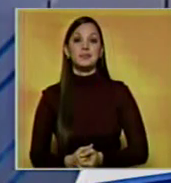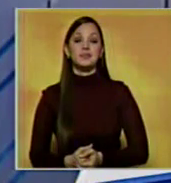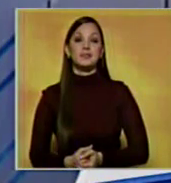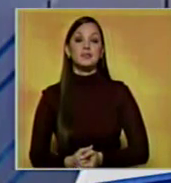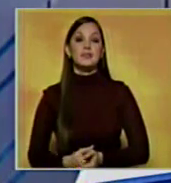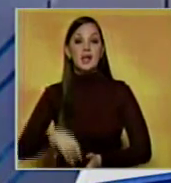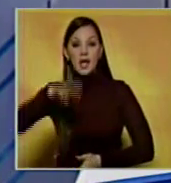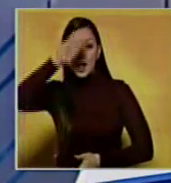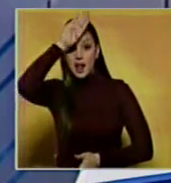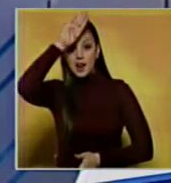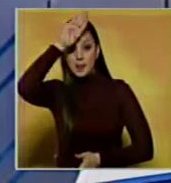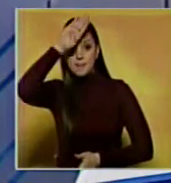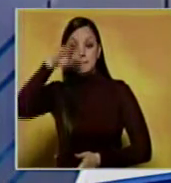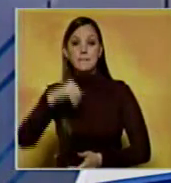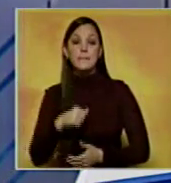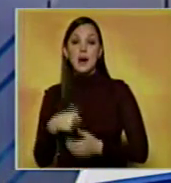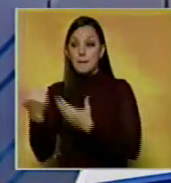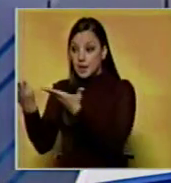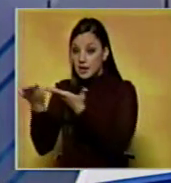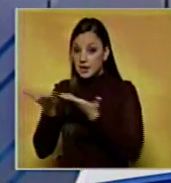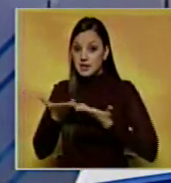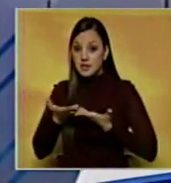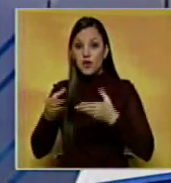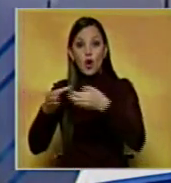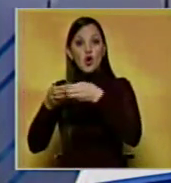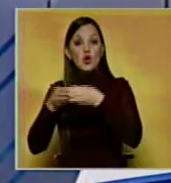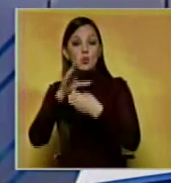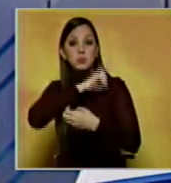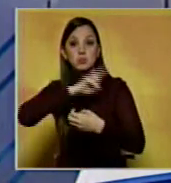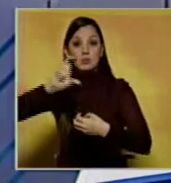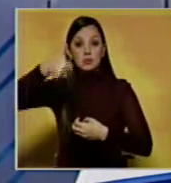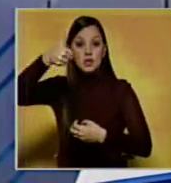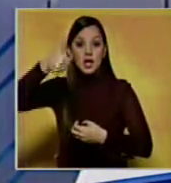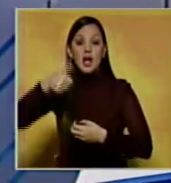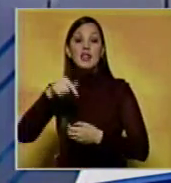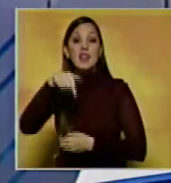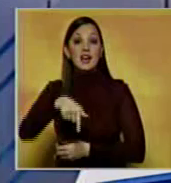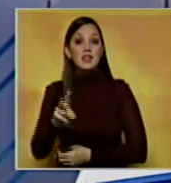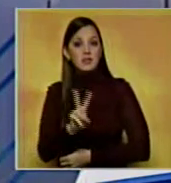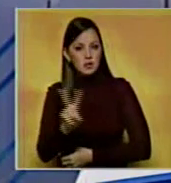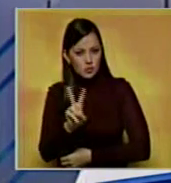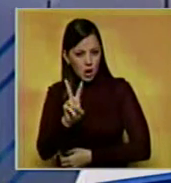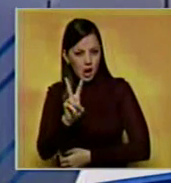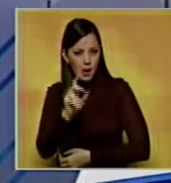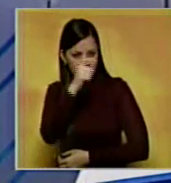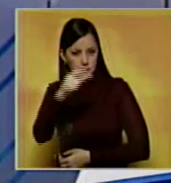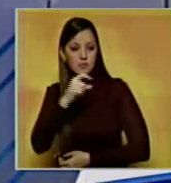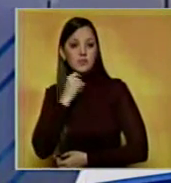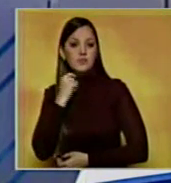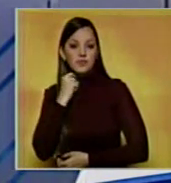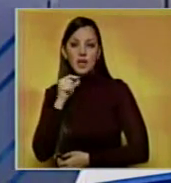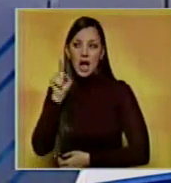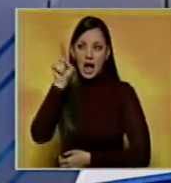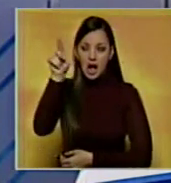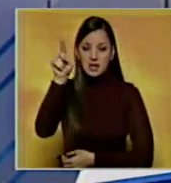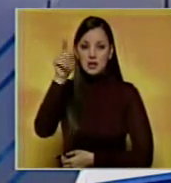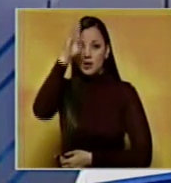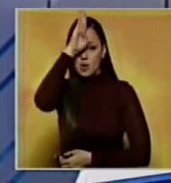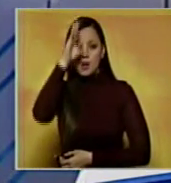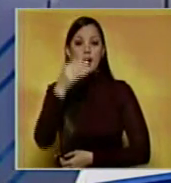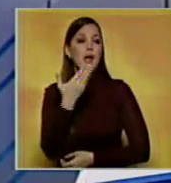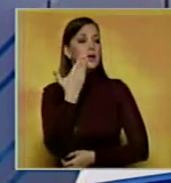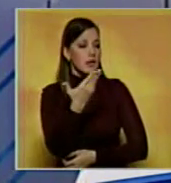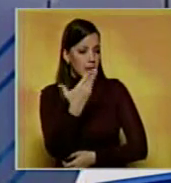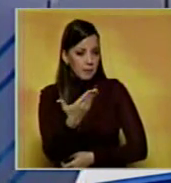el papá francisco recibió a la directiva de la conferencia episcopal venezolana durante una audiencia en roma y les pidió seguir